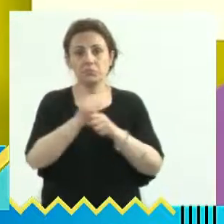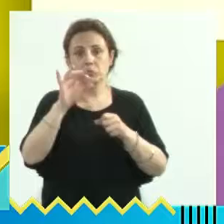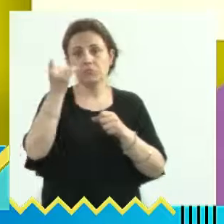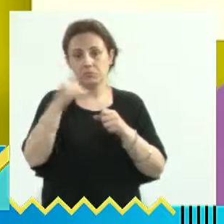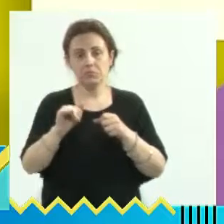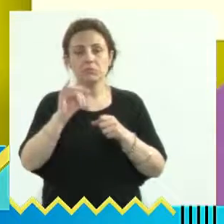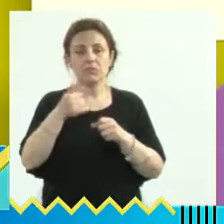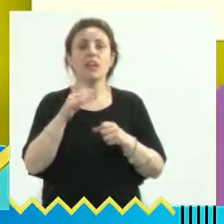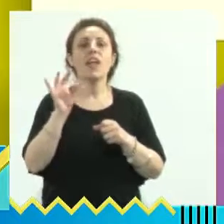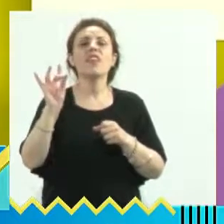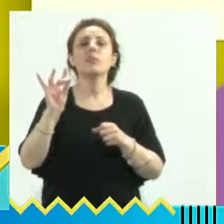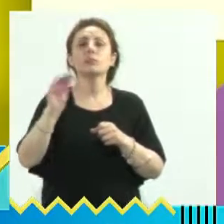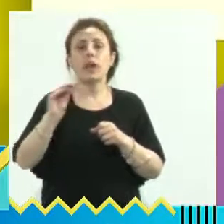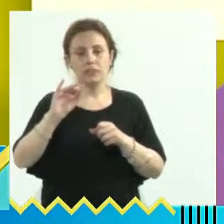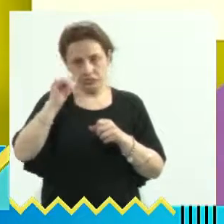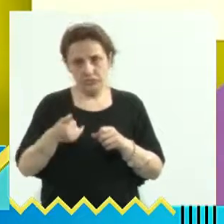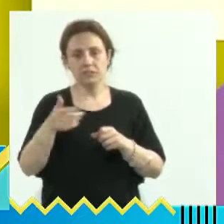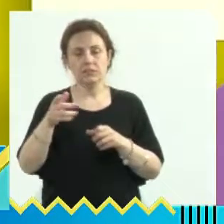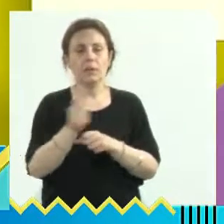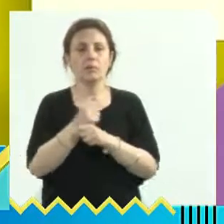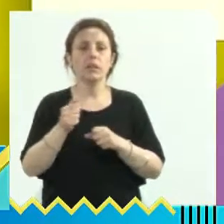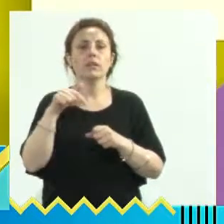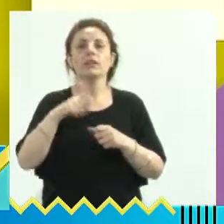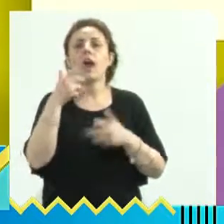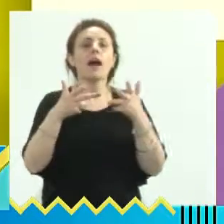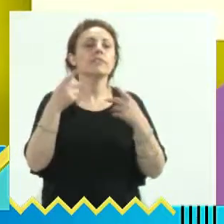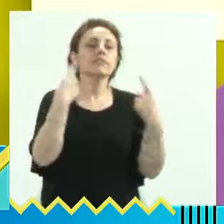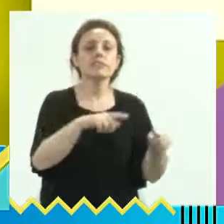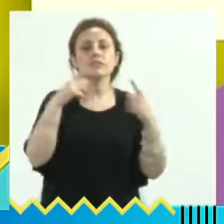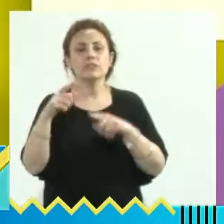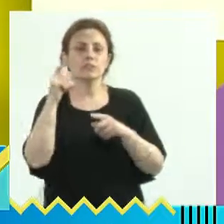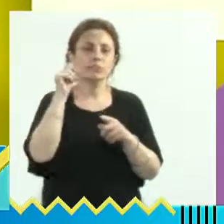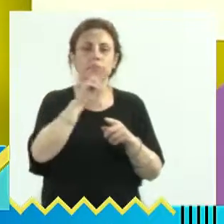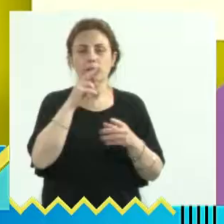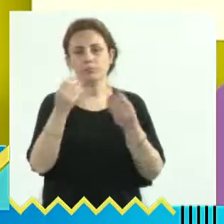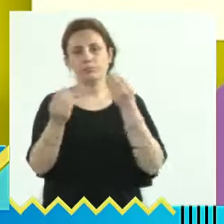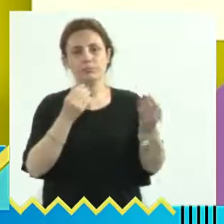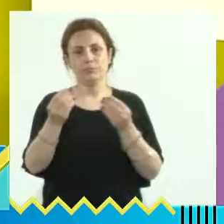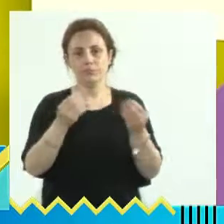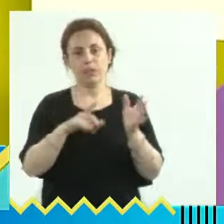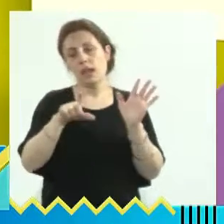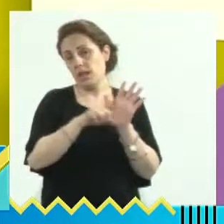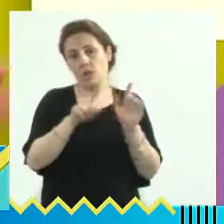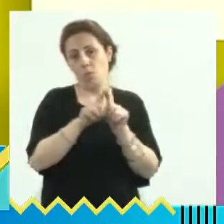de Diputados, que tiene que ver con la paridad de género para los cargos legislativos y para los cargos,